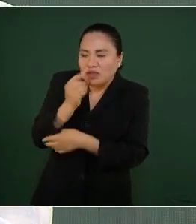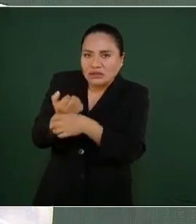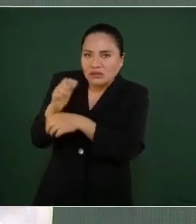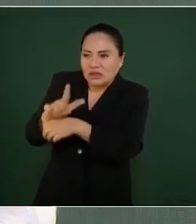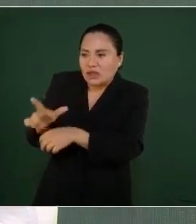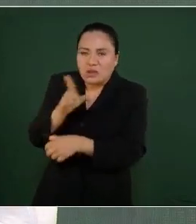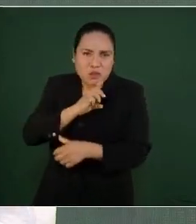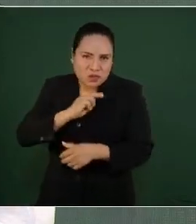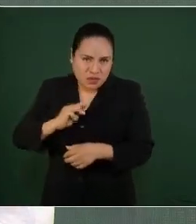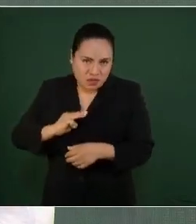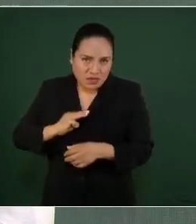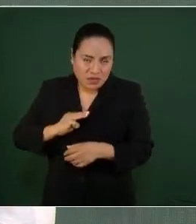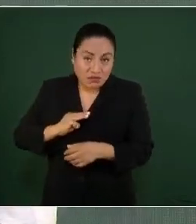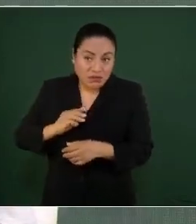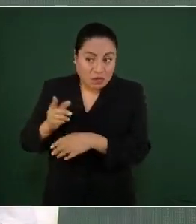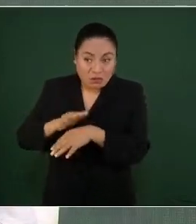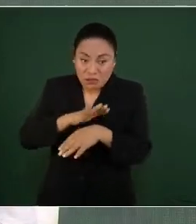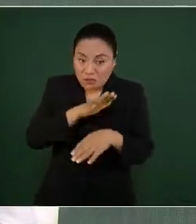Y así puedo